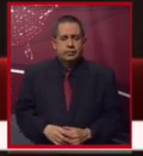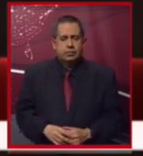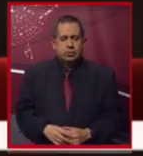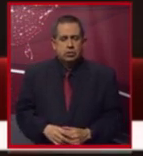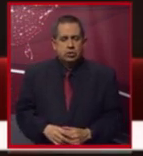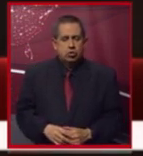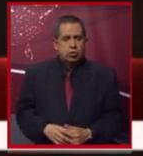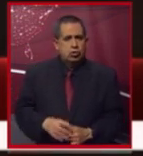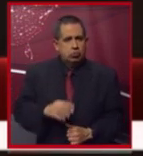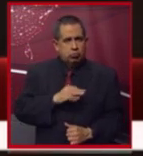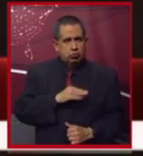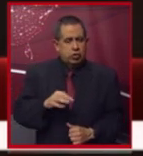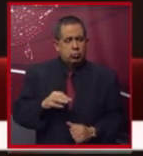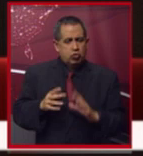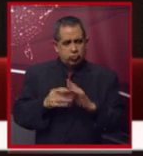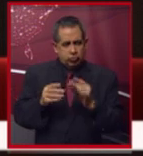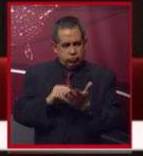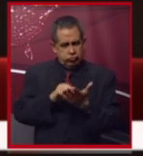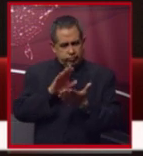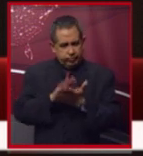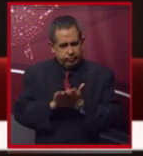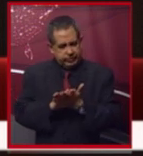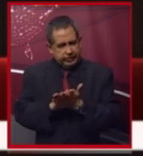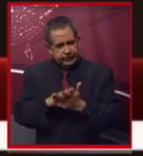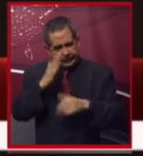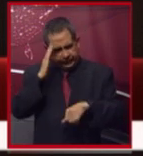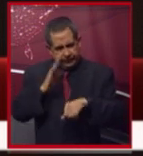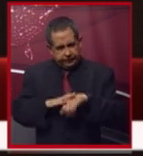Debemos dejar el legado y hoy, a 500 años,